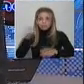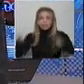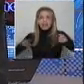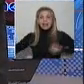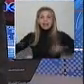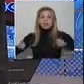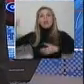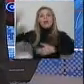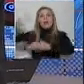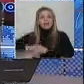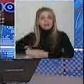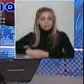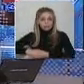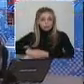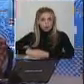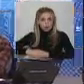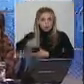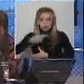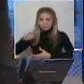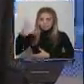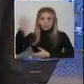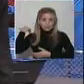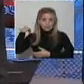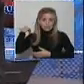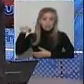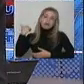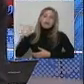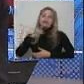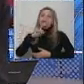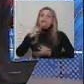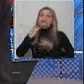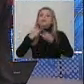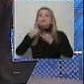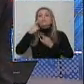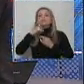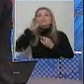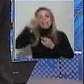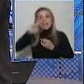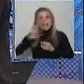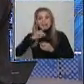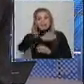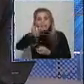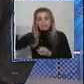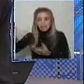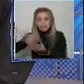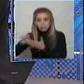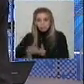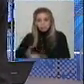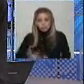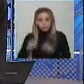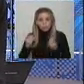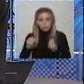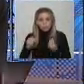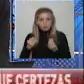el nene? ¿Cuál? En el camión. Dice el tuit del pibe vivo. Va a aparecer el cuerpo de la nena Ángeles en un camión de la SEAMSE.